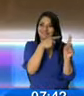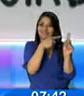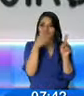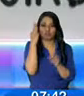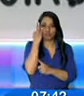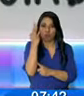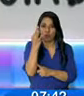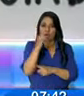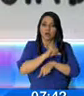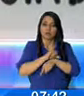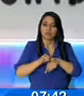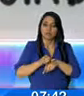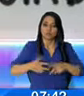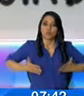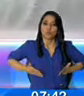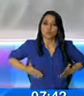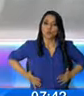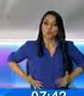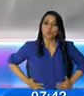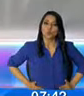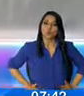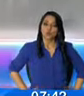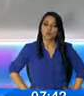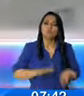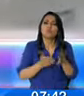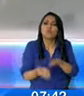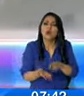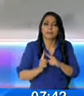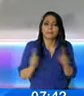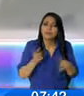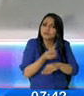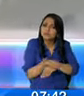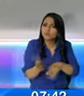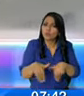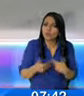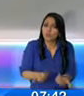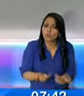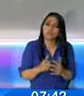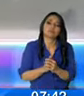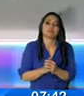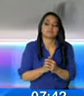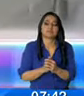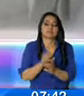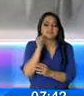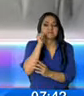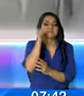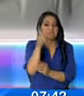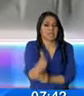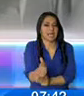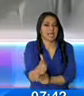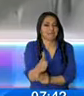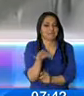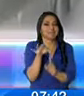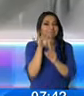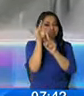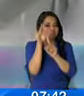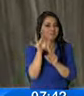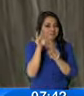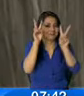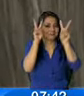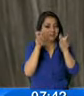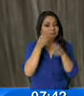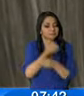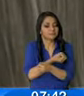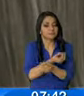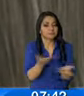tras someterse a una lipoescultura pero Cuáles son las recomendaciones en la segunda parte de este especial le contaremos